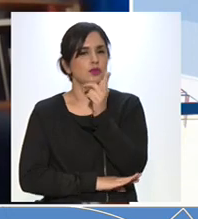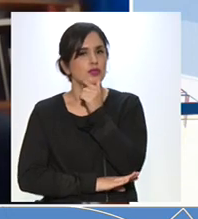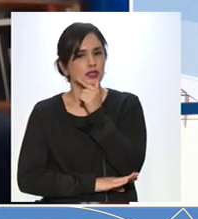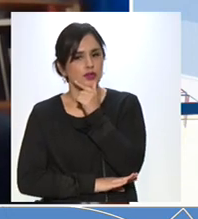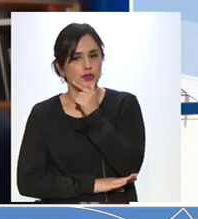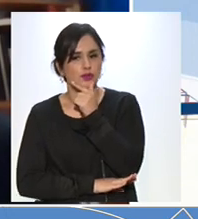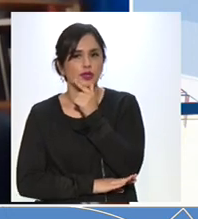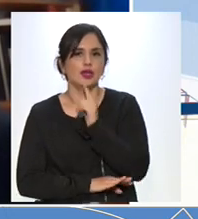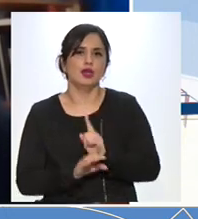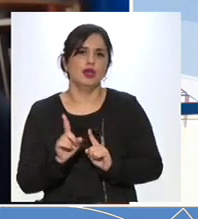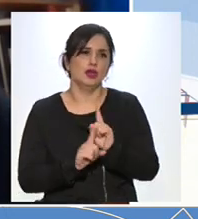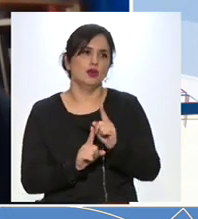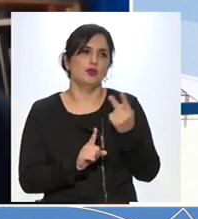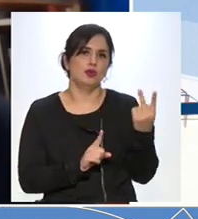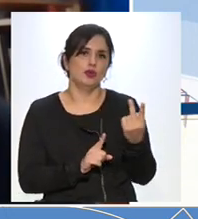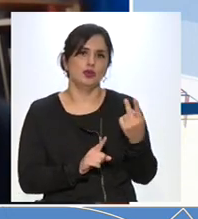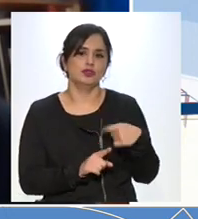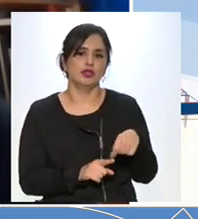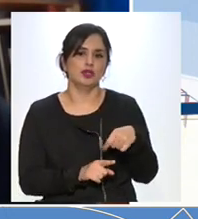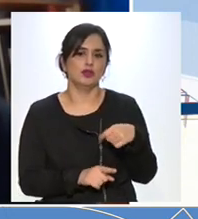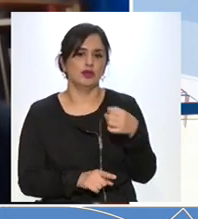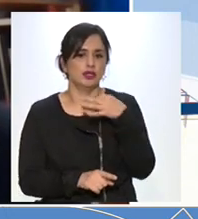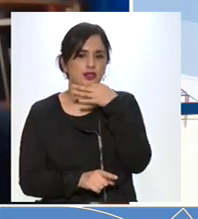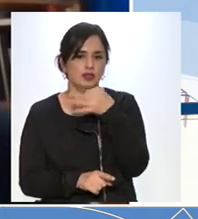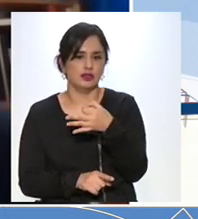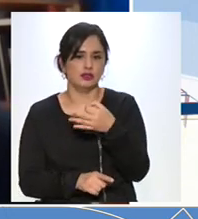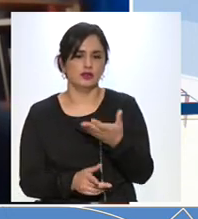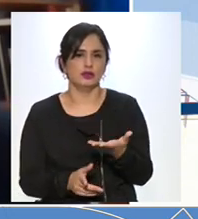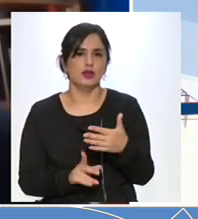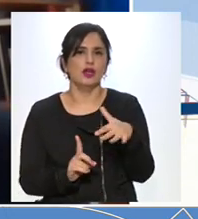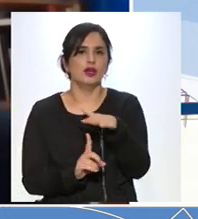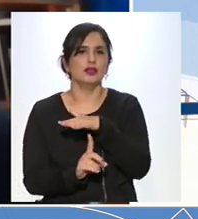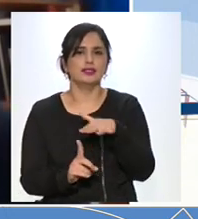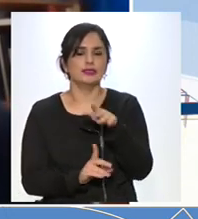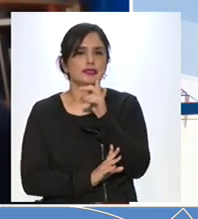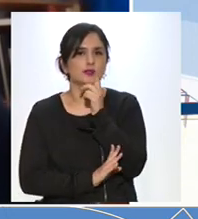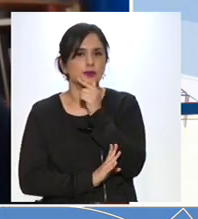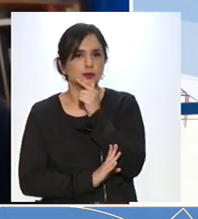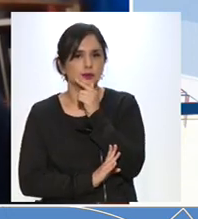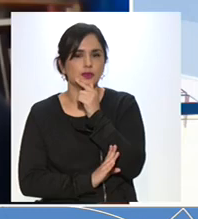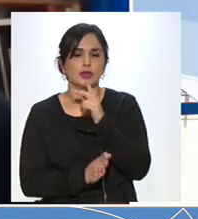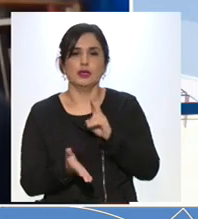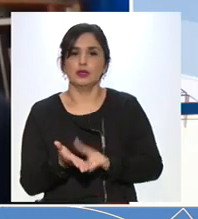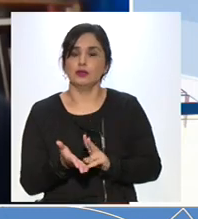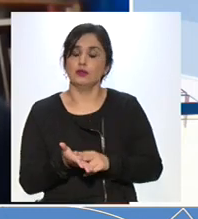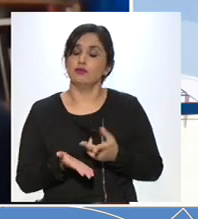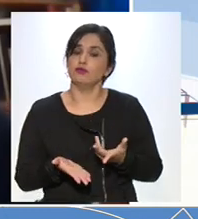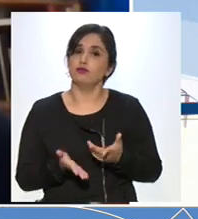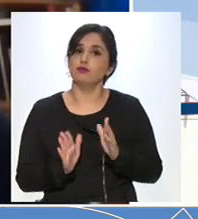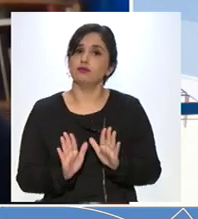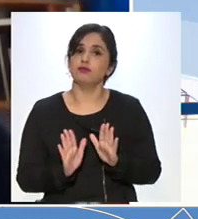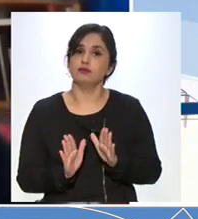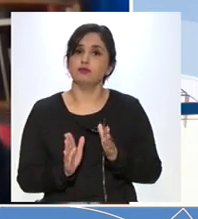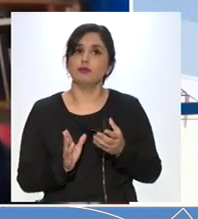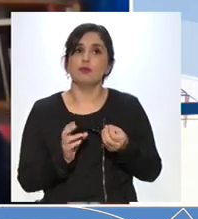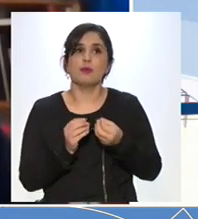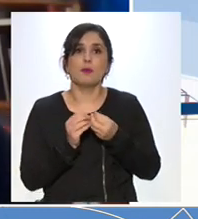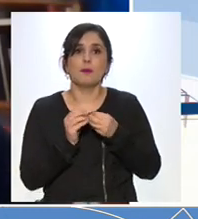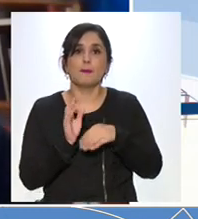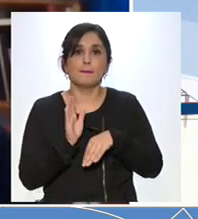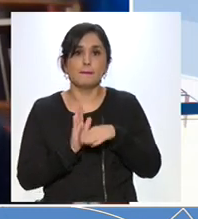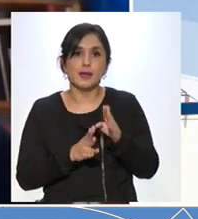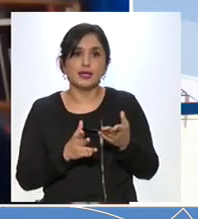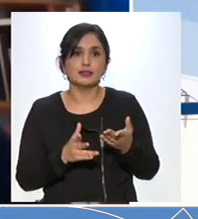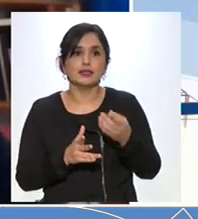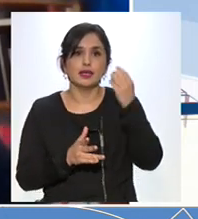dicho los dos senadores que me han antecedido. Un escenario de incertidumbre. Y la verdad que uno esperaría más luces para el debate